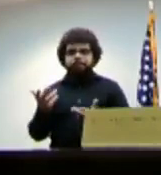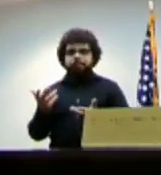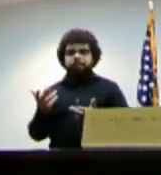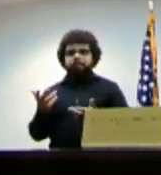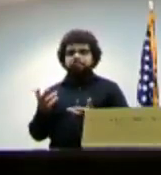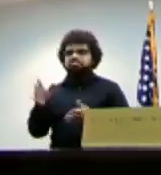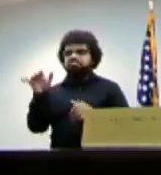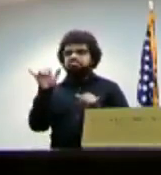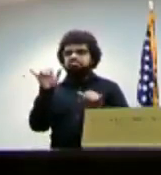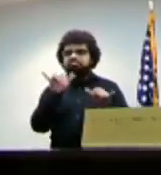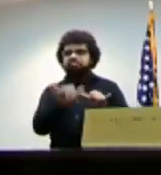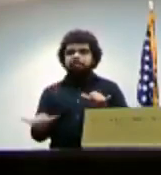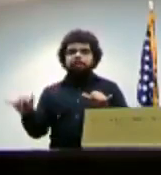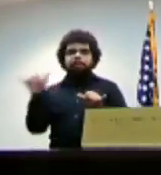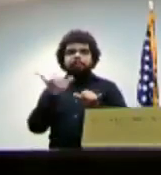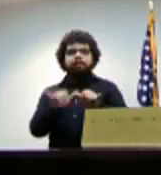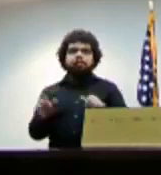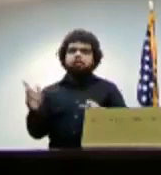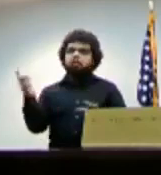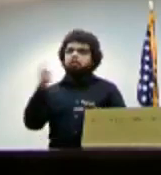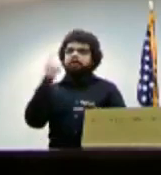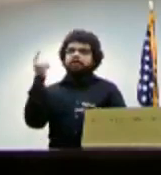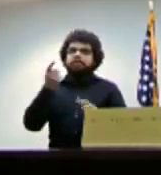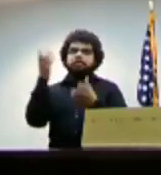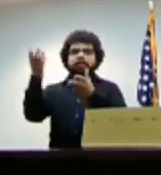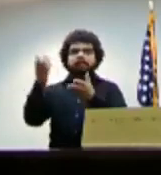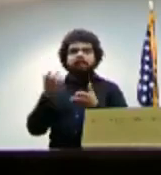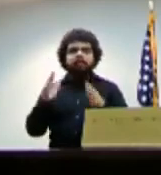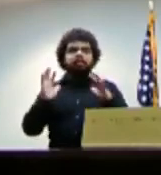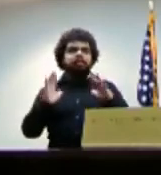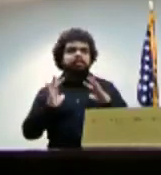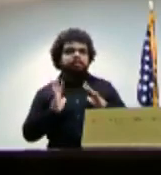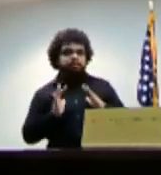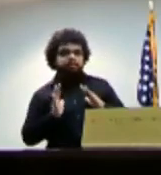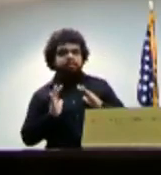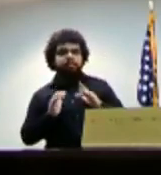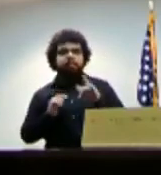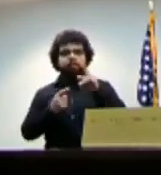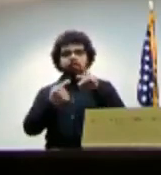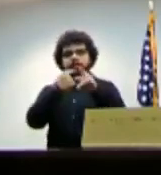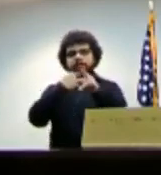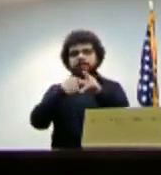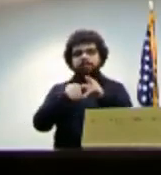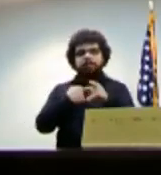el mismo, lo que siempre nos han dado, y está bien ese presupuesto. Usted nos dice que el presupuesto...